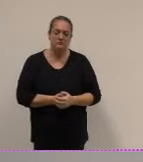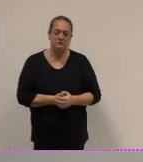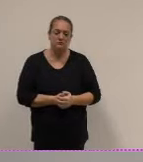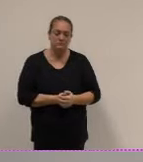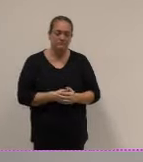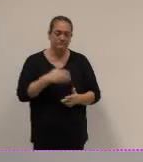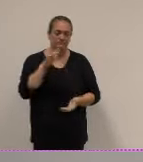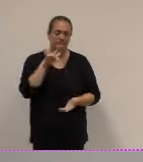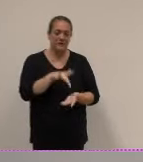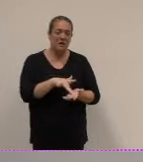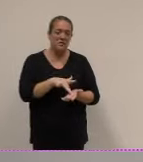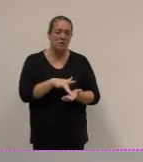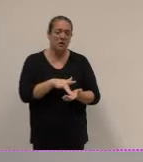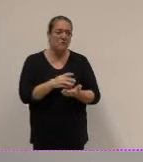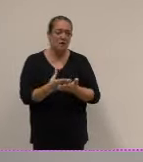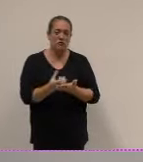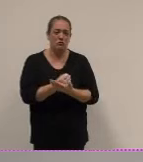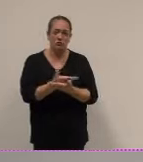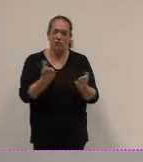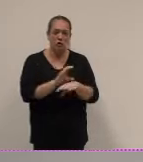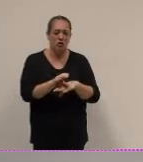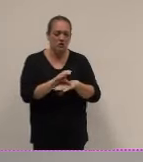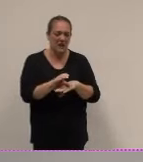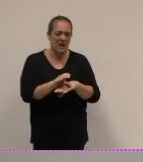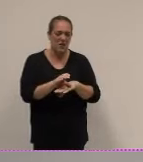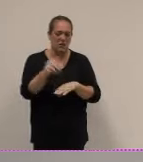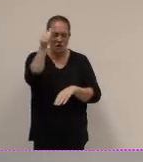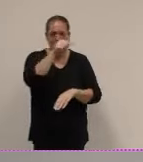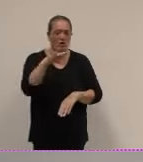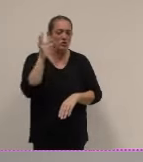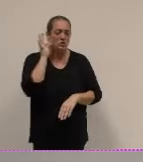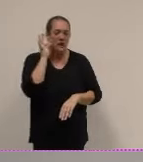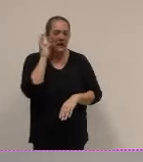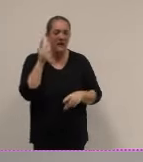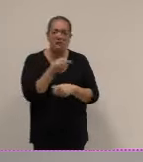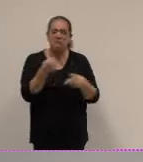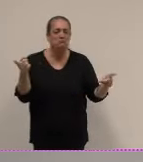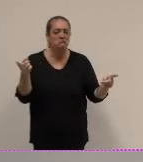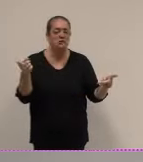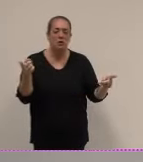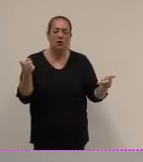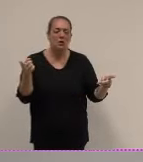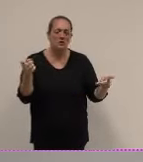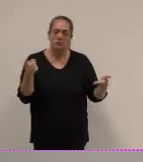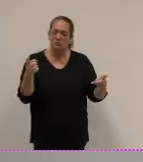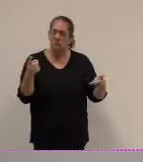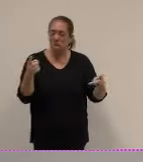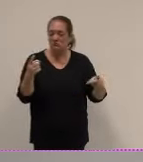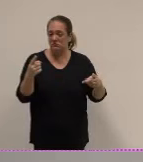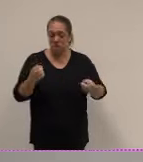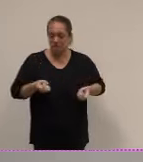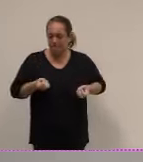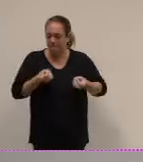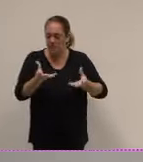donde yo creo que todos los consejeros y consejeras han dado el 100% de